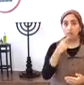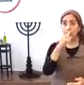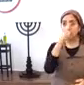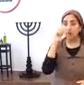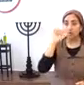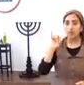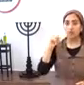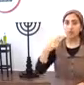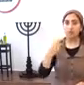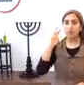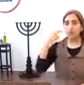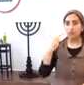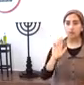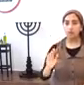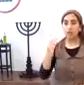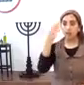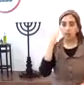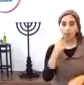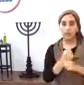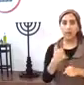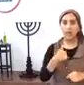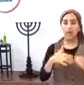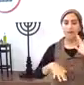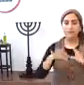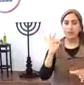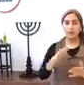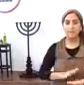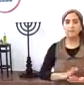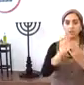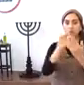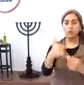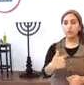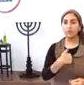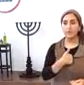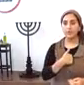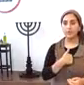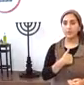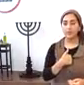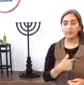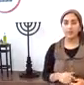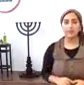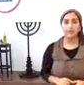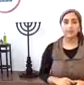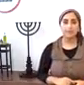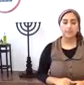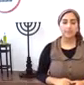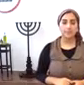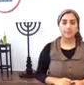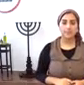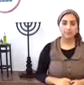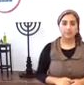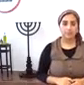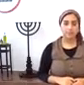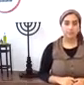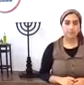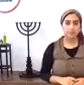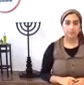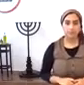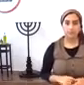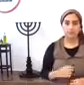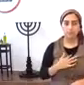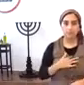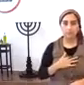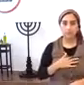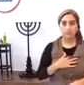respondió porque Yahweh tu Elohim hizo que la encontrara delante de mí. Isaac dijo a su hijo ¿cómo es que has encontrado